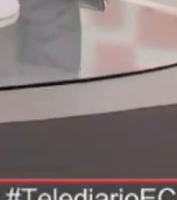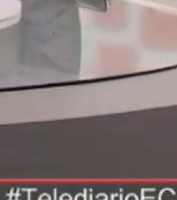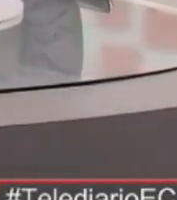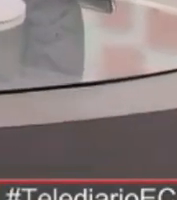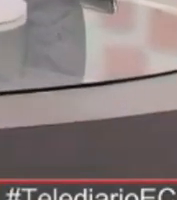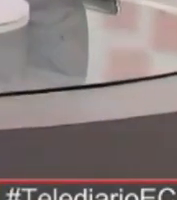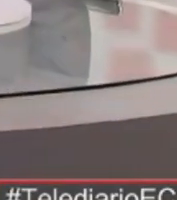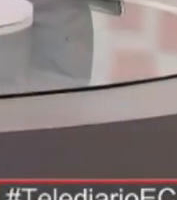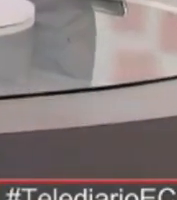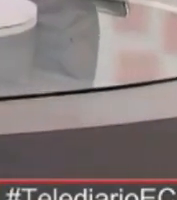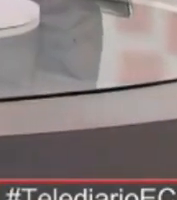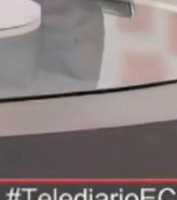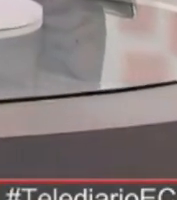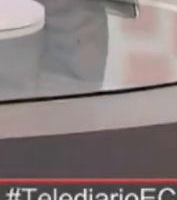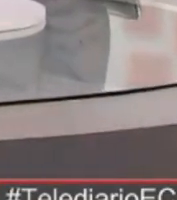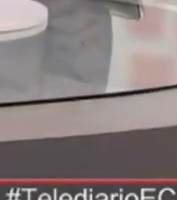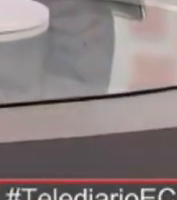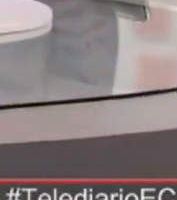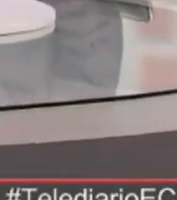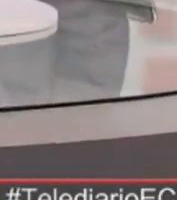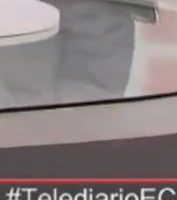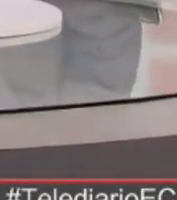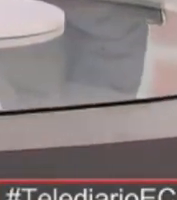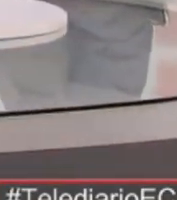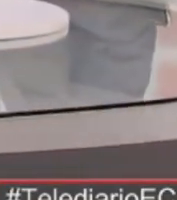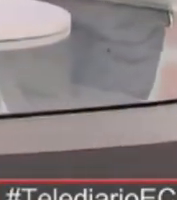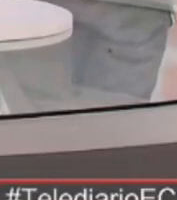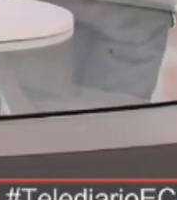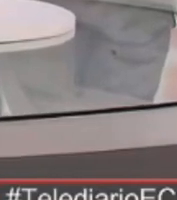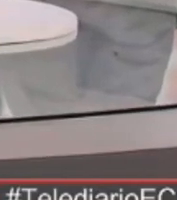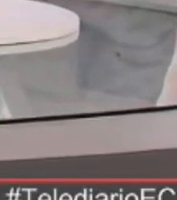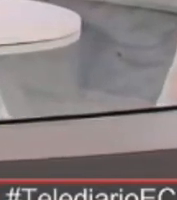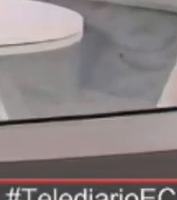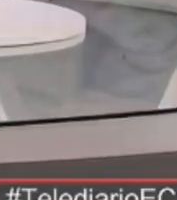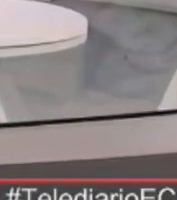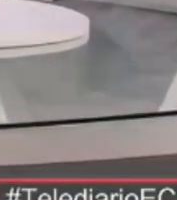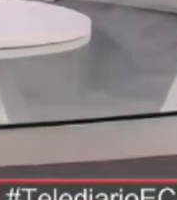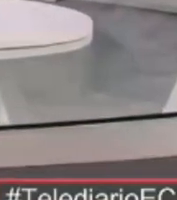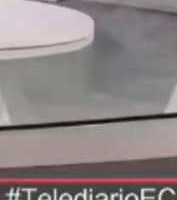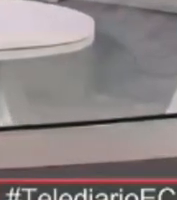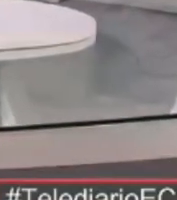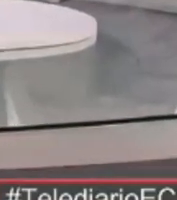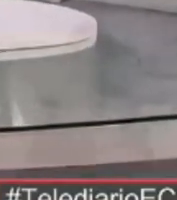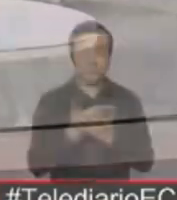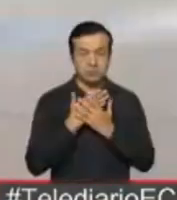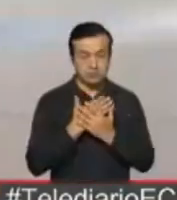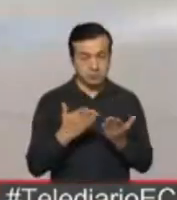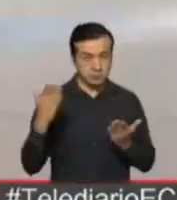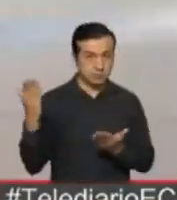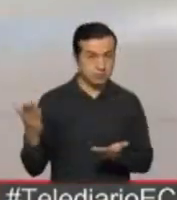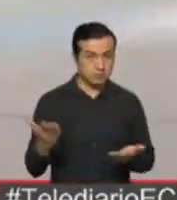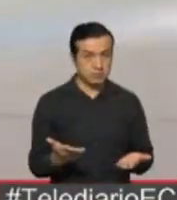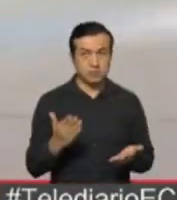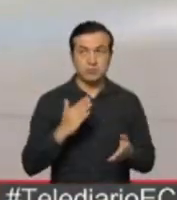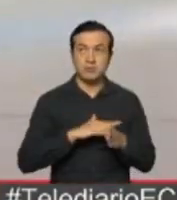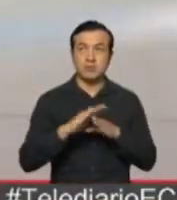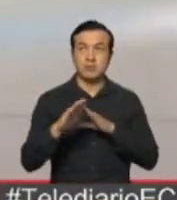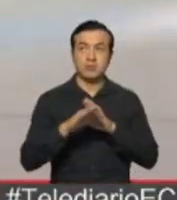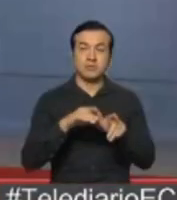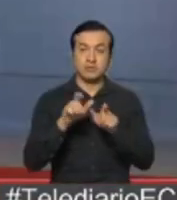hacer la invitación a todo el país perfecto tesina muchísimas gracias por asistir a hacer esta invitación